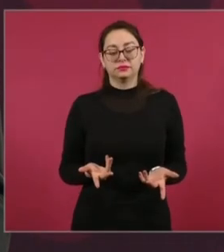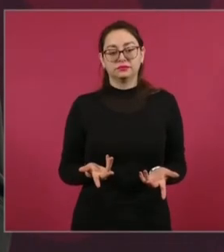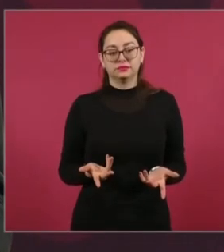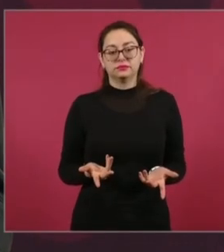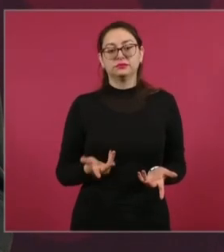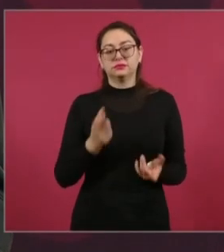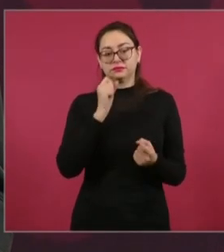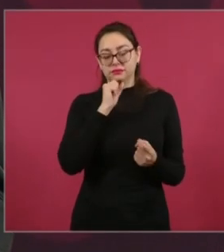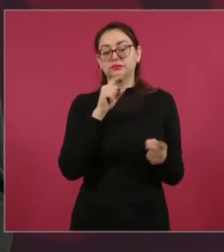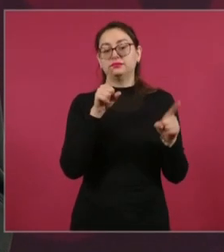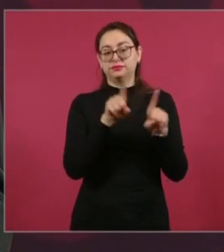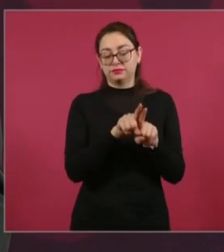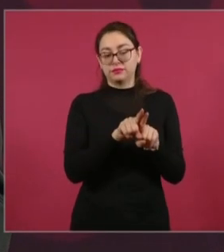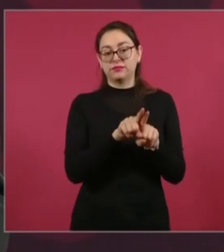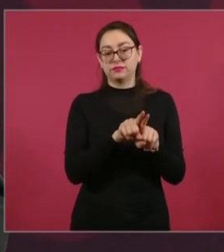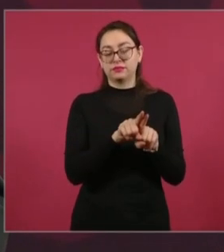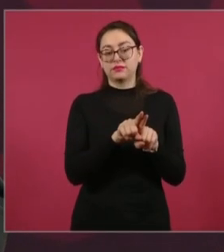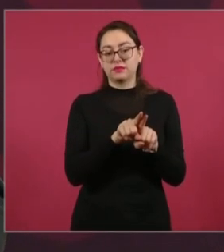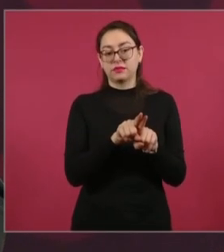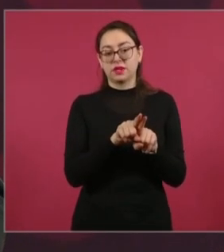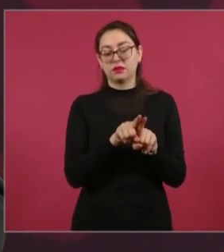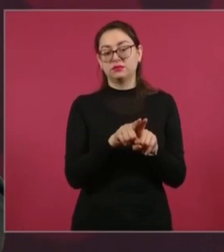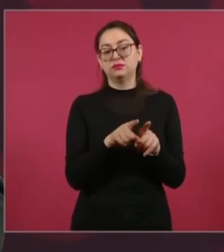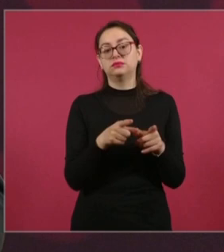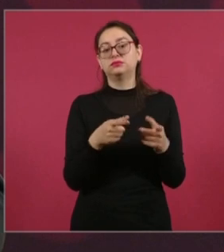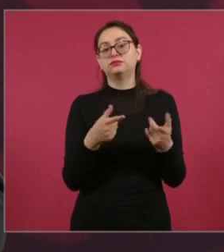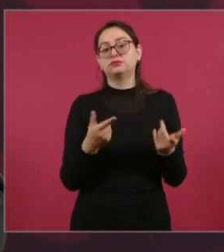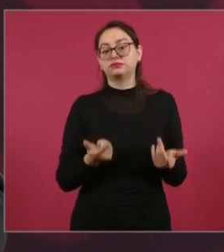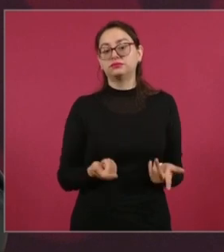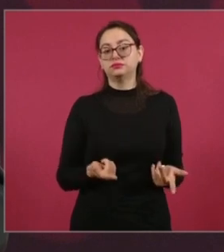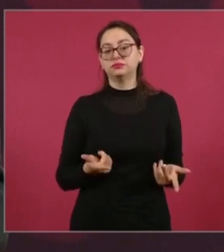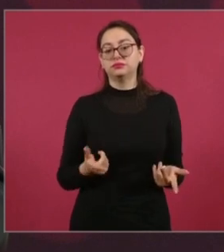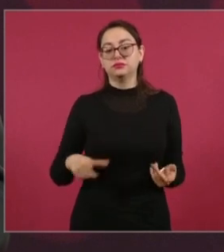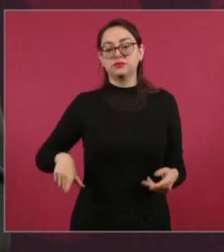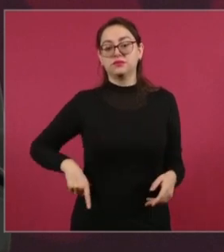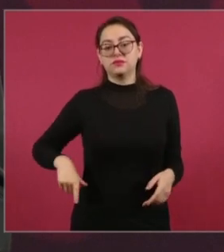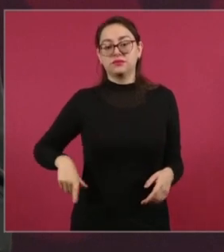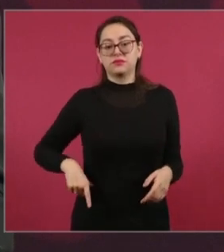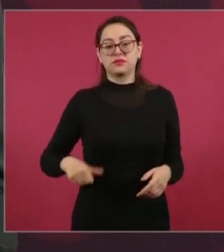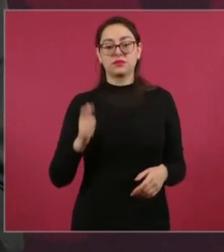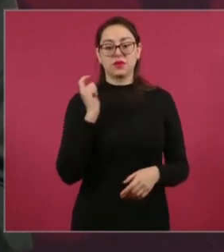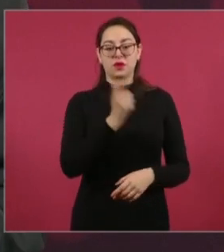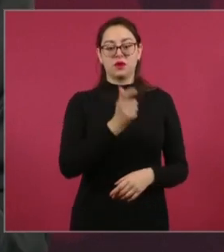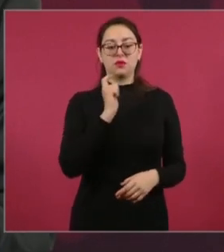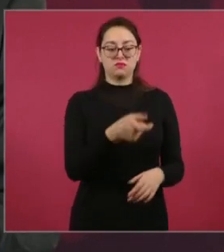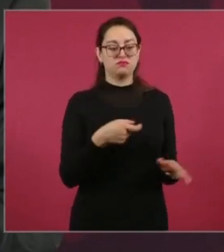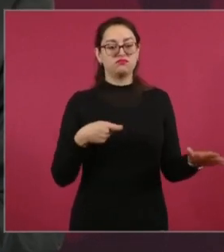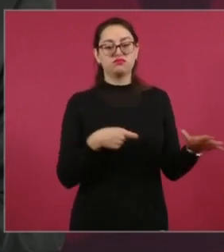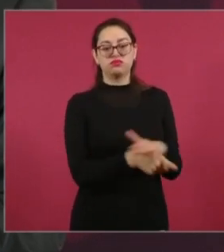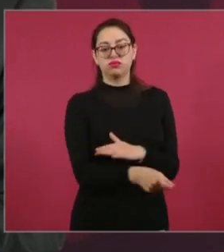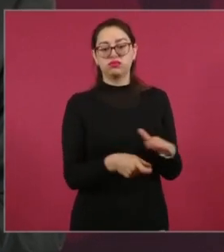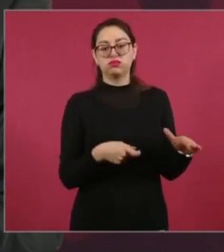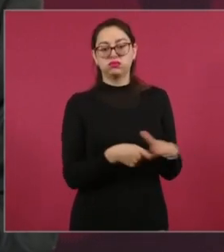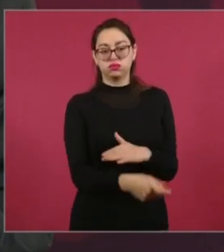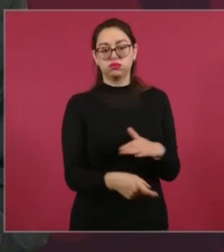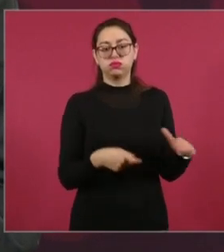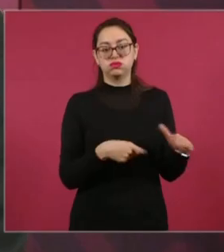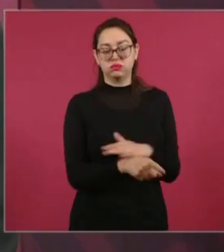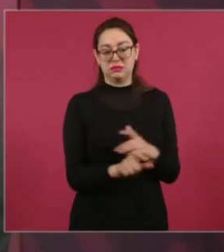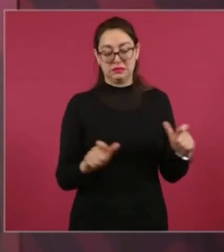se llamaba el Fondo de Reptiles,